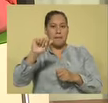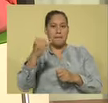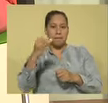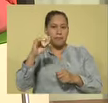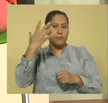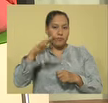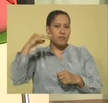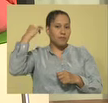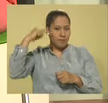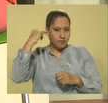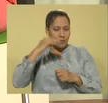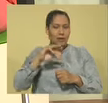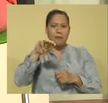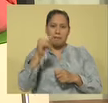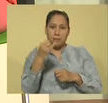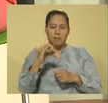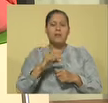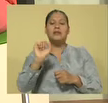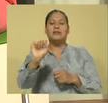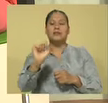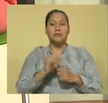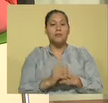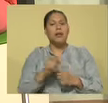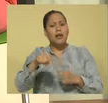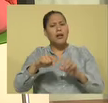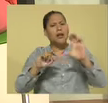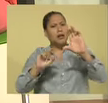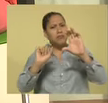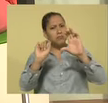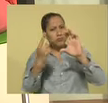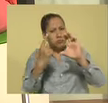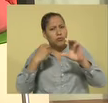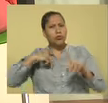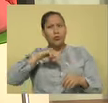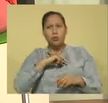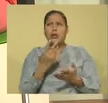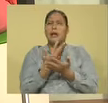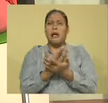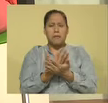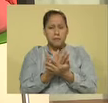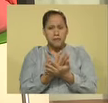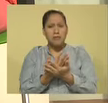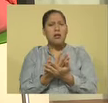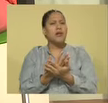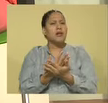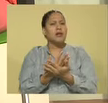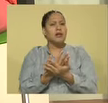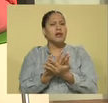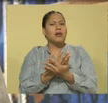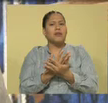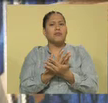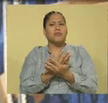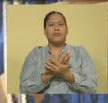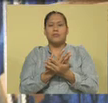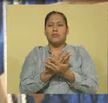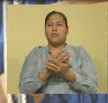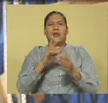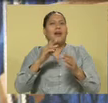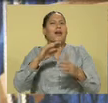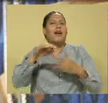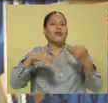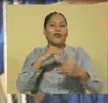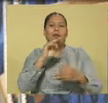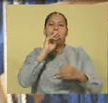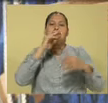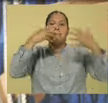mayo, sábado. Pero Cae en sábado. nosotros en Capital 21 vamos a empezar, ahora sí que a toda máquina,